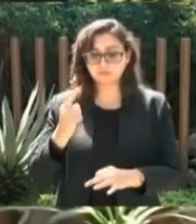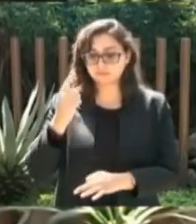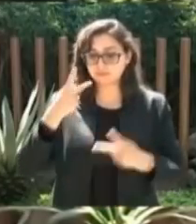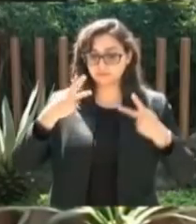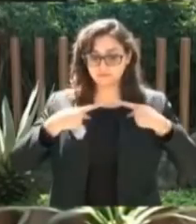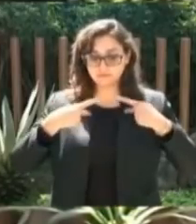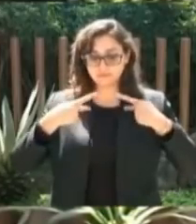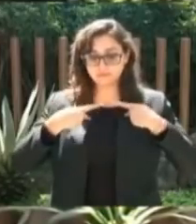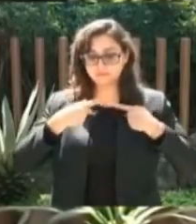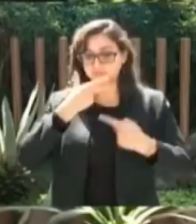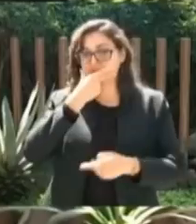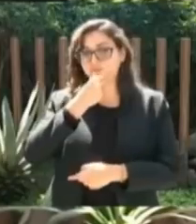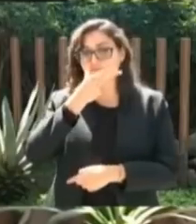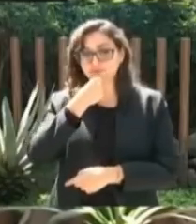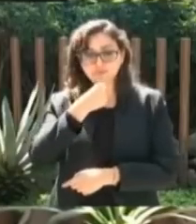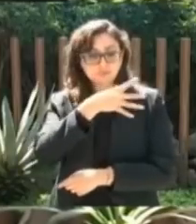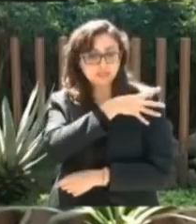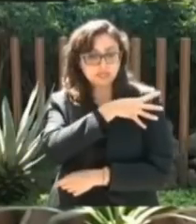el general Mújica,